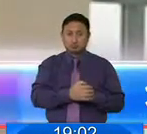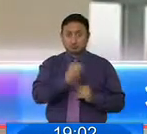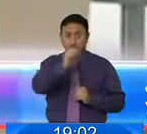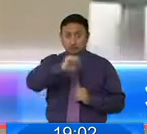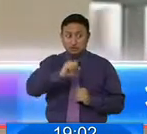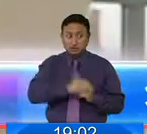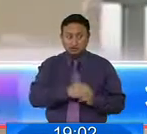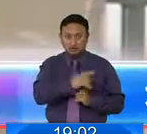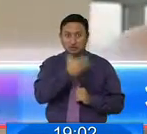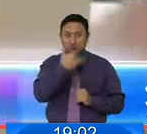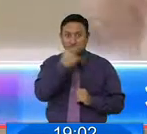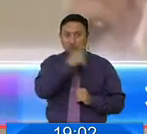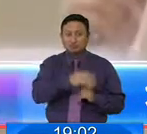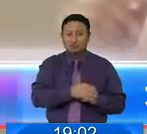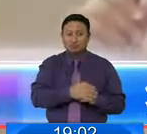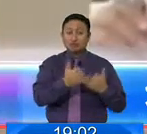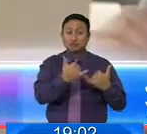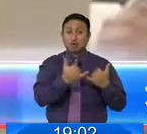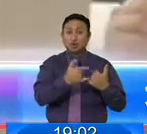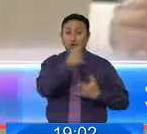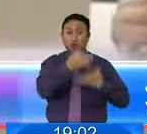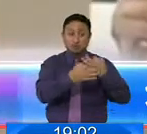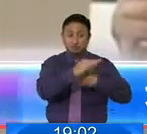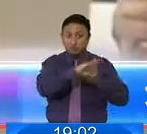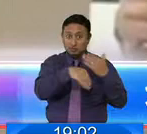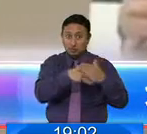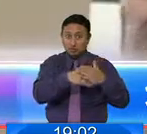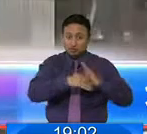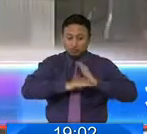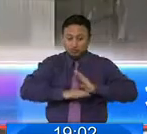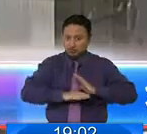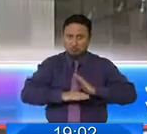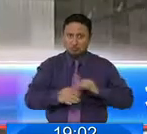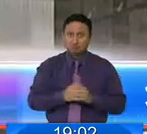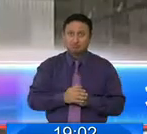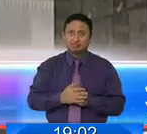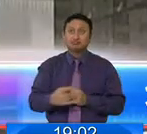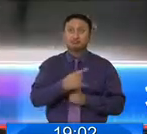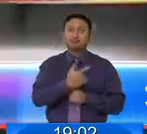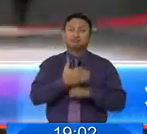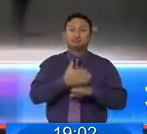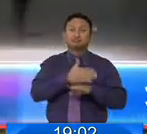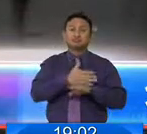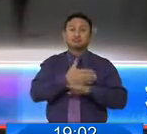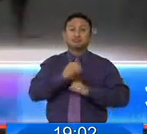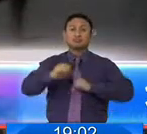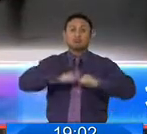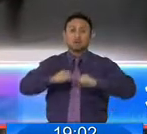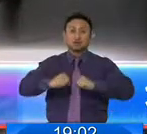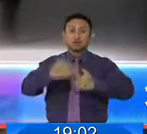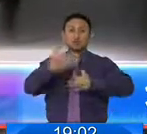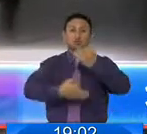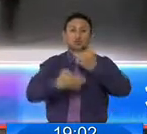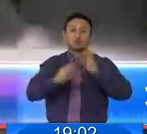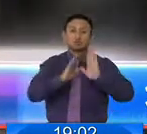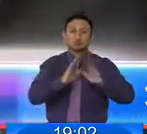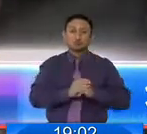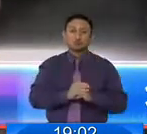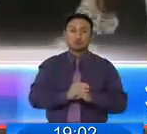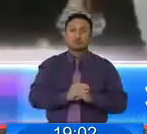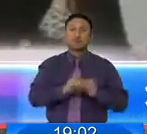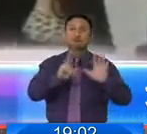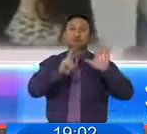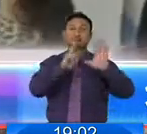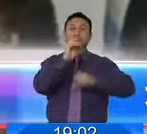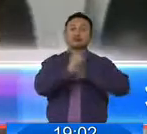esas cortes con las que nadie puede estar satisfecho. Lo anunciaron como un ejercicio de moralización de la justicia. Pero 7 años después,